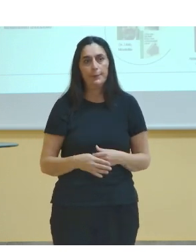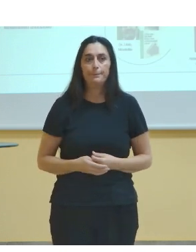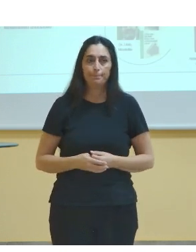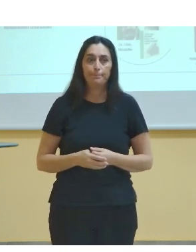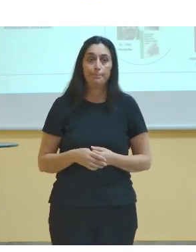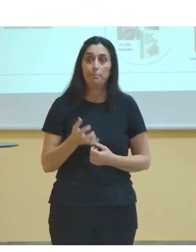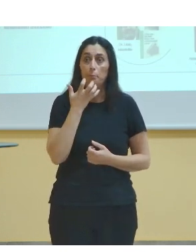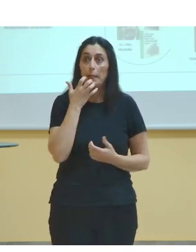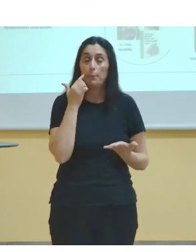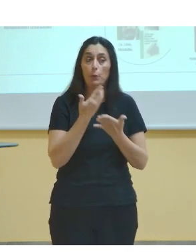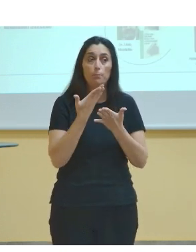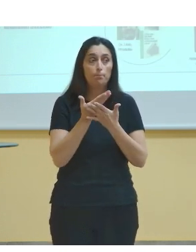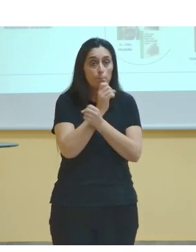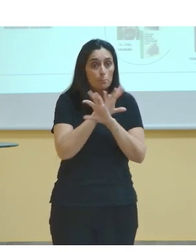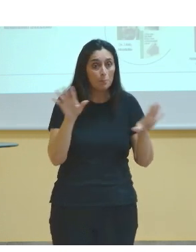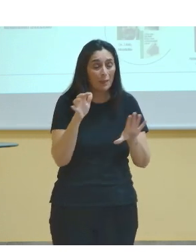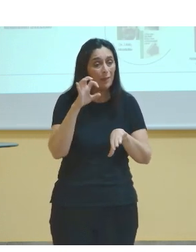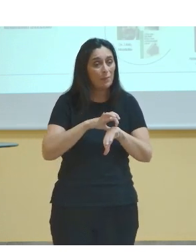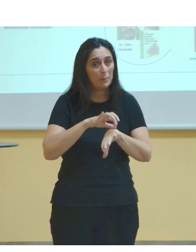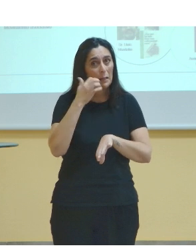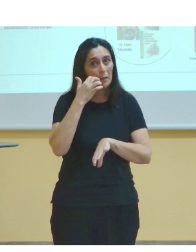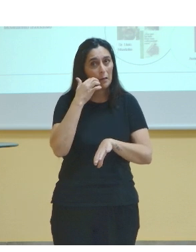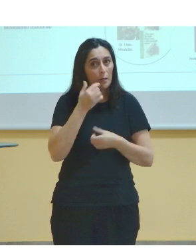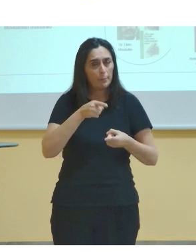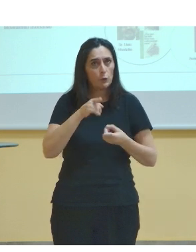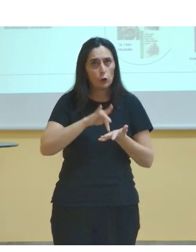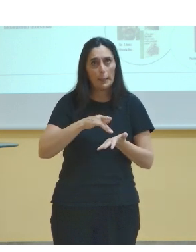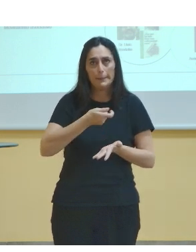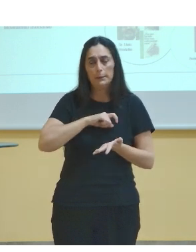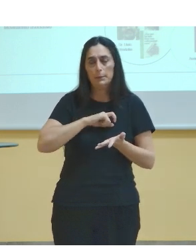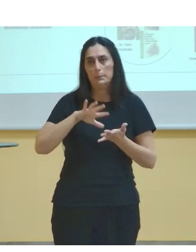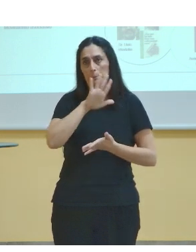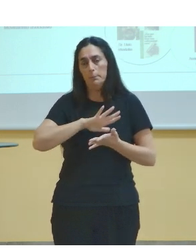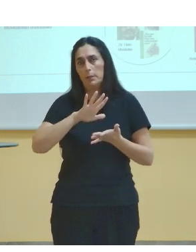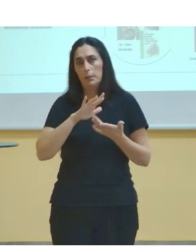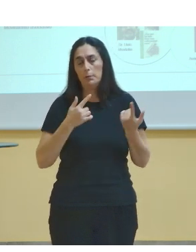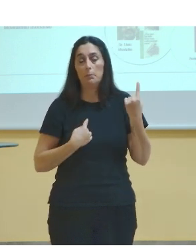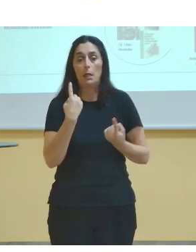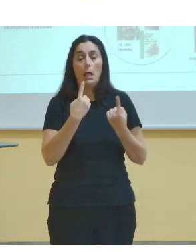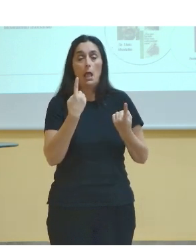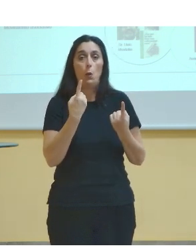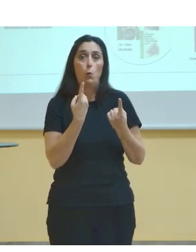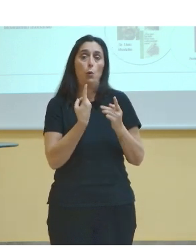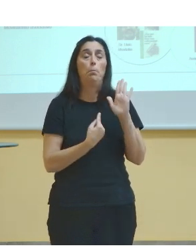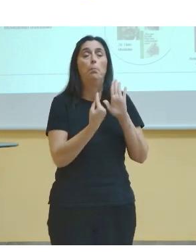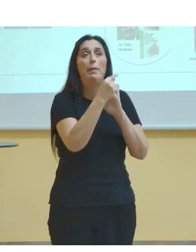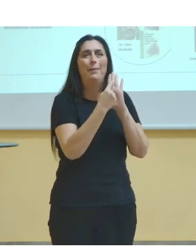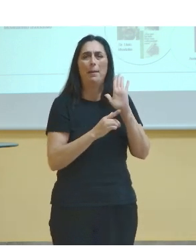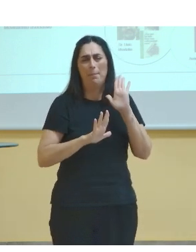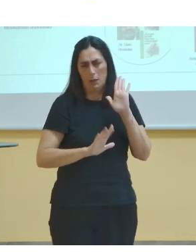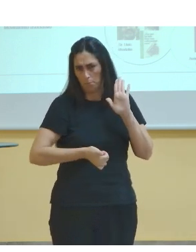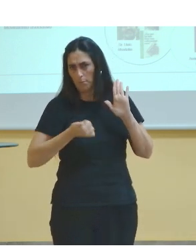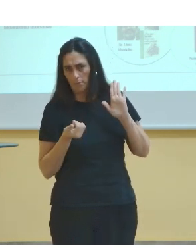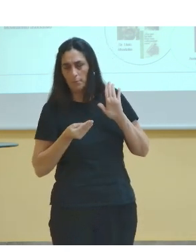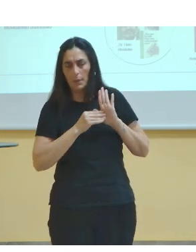Algunos buenos ejemplos de divulgación de enfermedades raras en España. Bueno, pues tenemos algunos que he querido destacar, pero hay muchos más. Yo estoy hablando